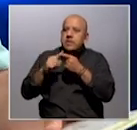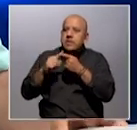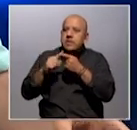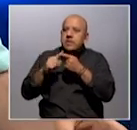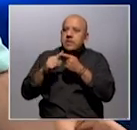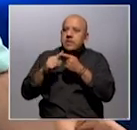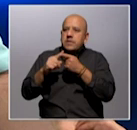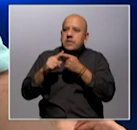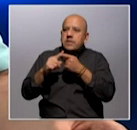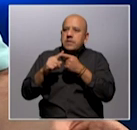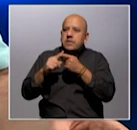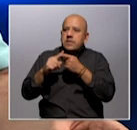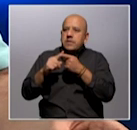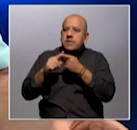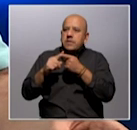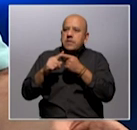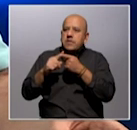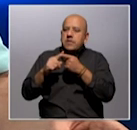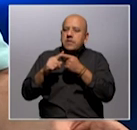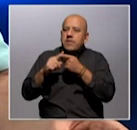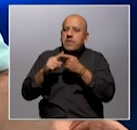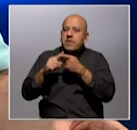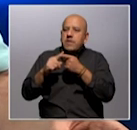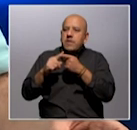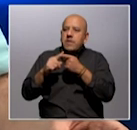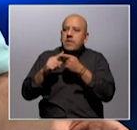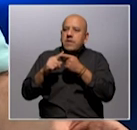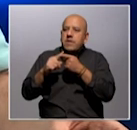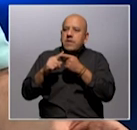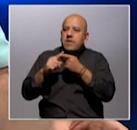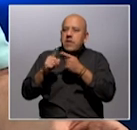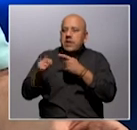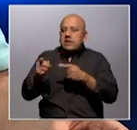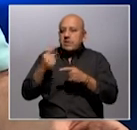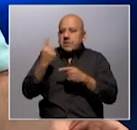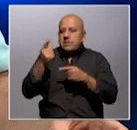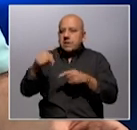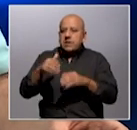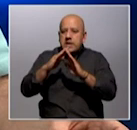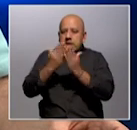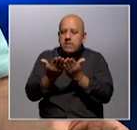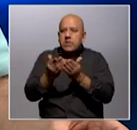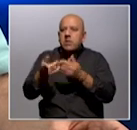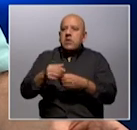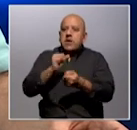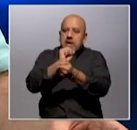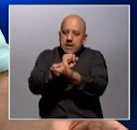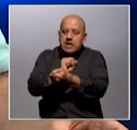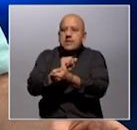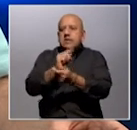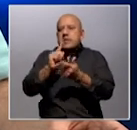y ahí es otros creo que es el centro del libro la relación en el padre la cárcel